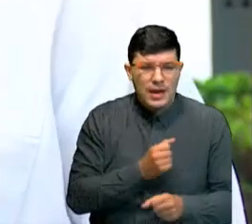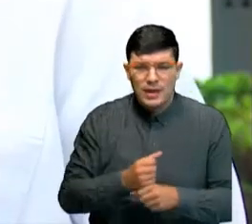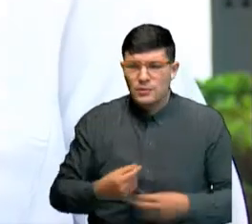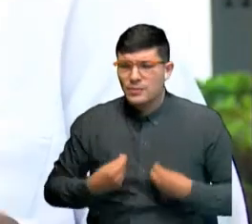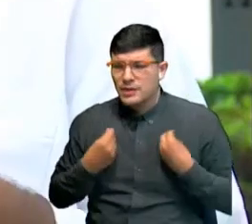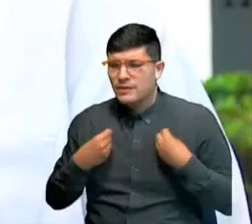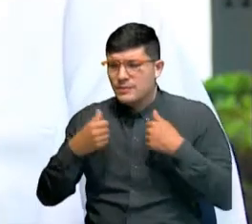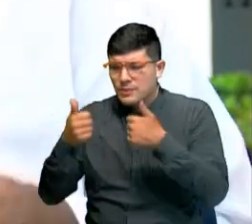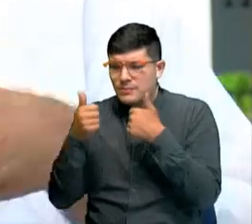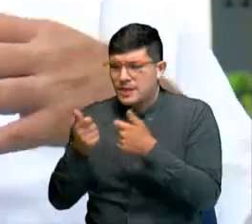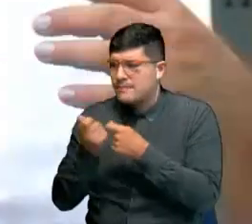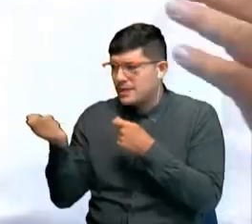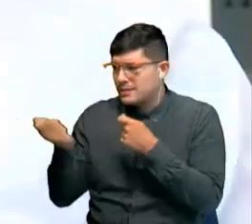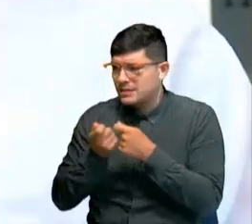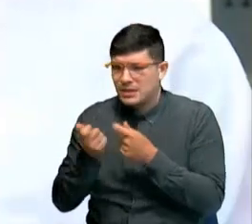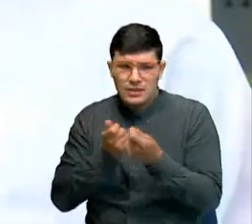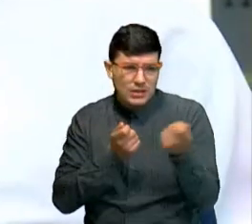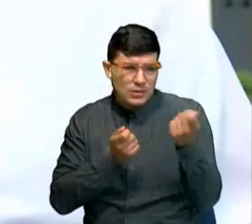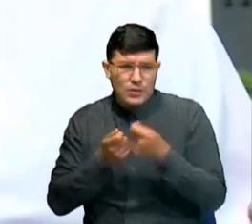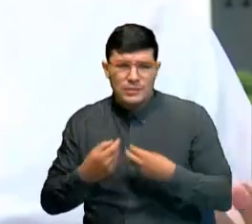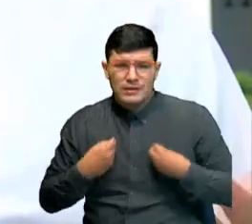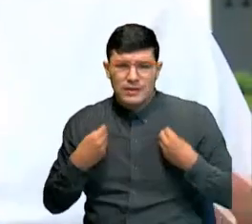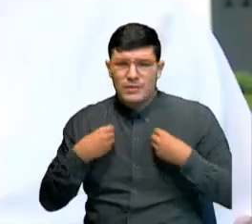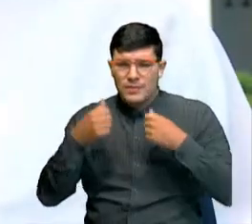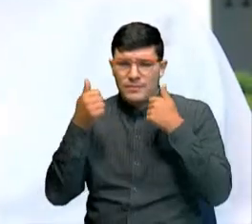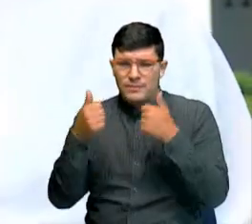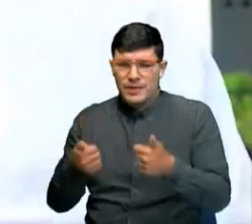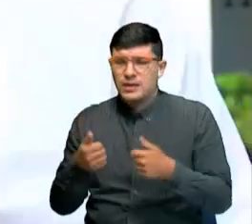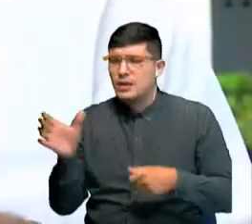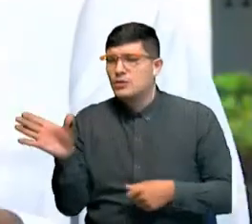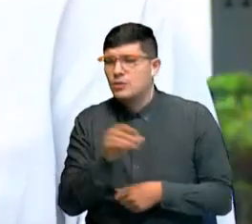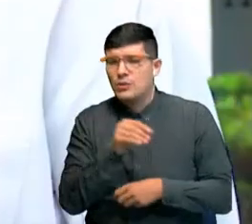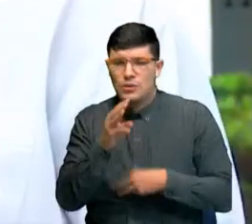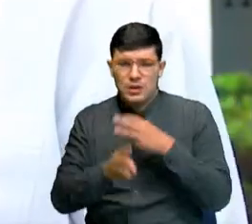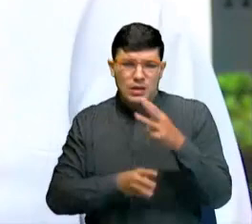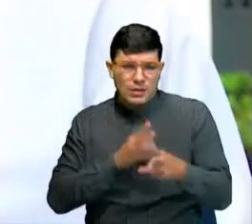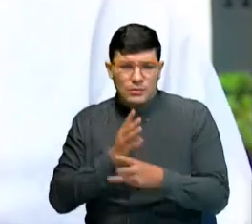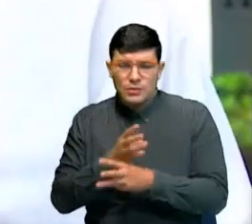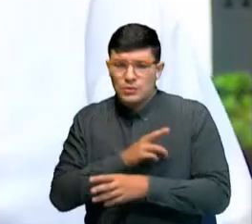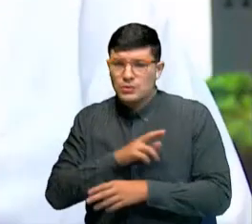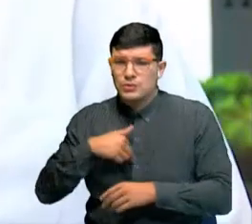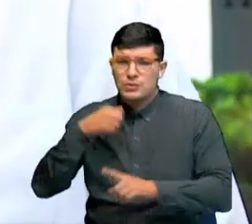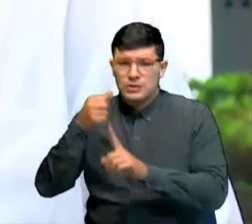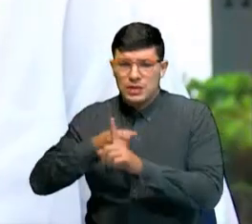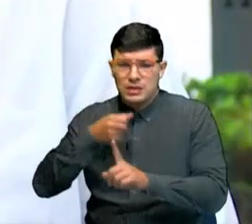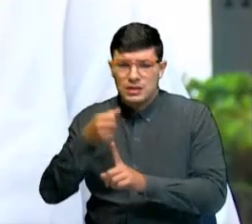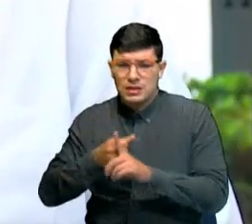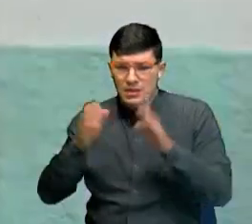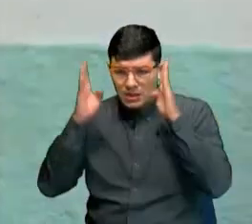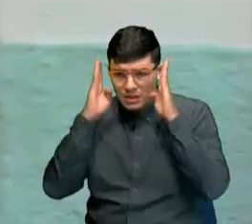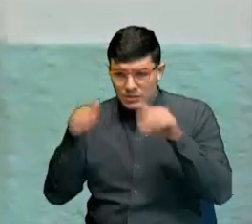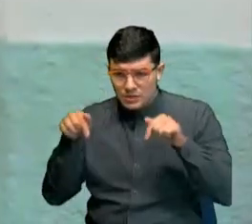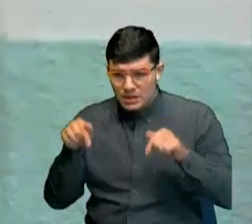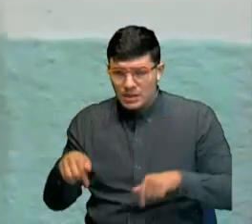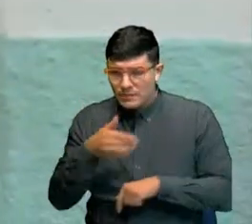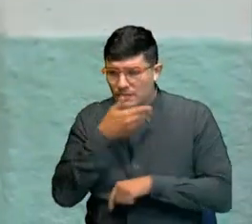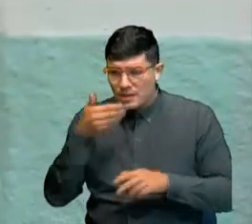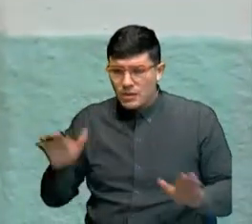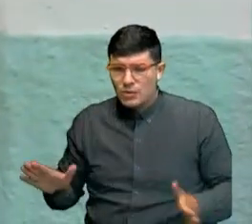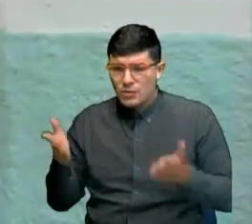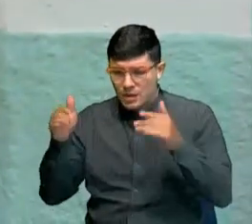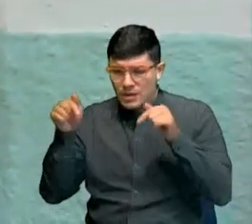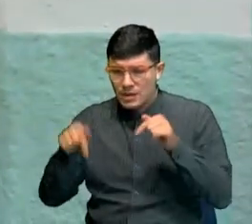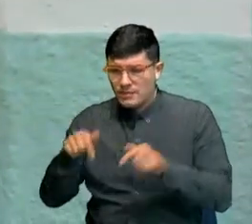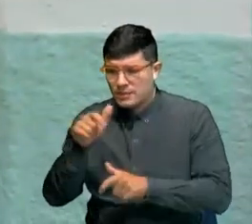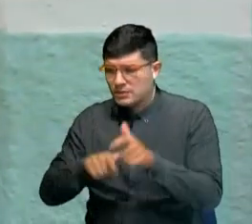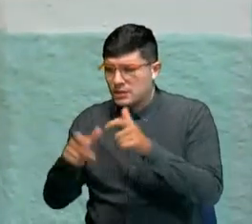con nuestro vecino, que vivimos bien con todo el mundo, que tratamos de atender lo mejor posible a quienes nos visitan.